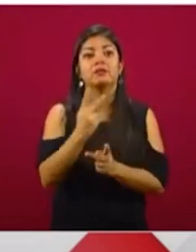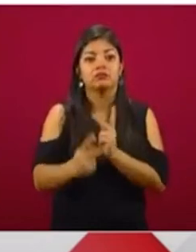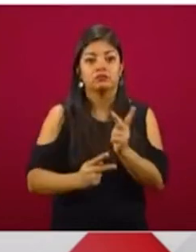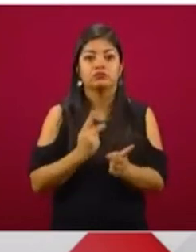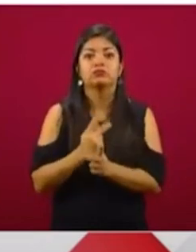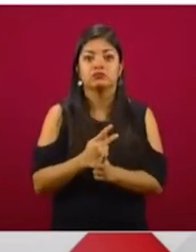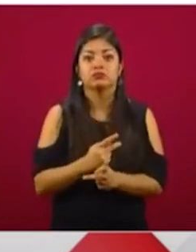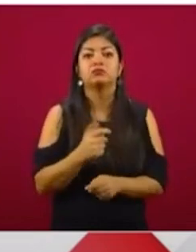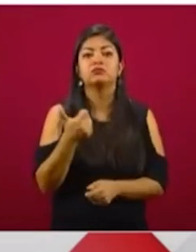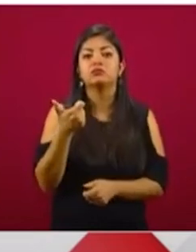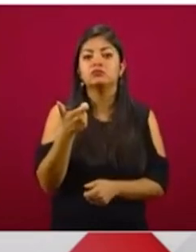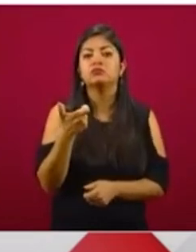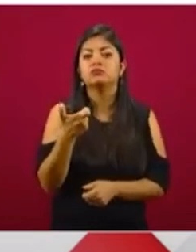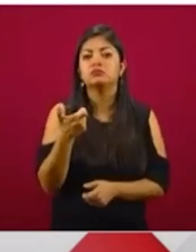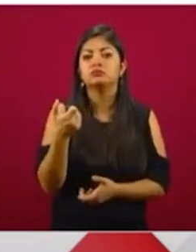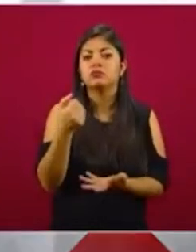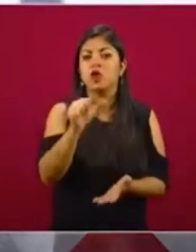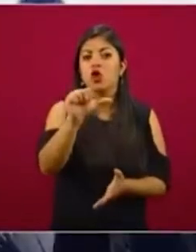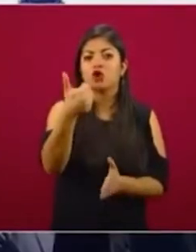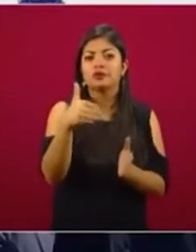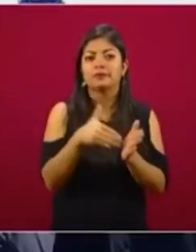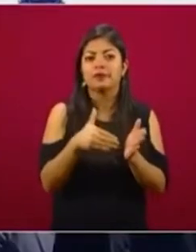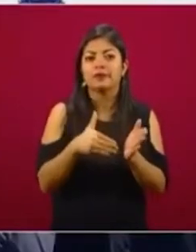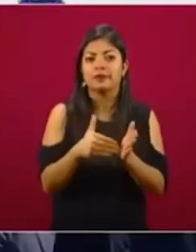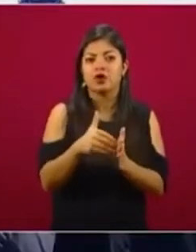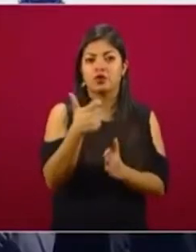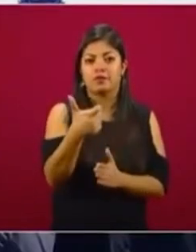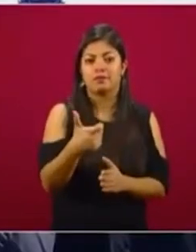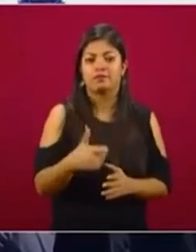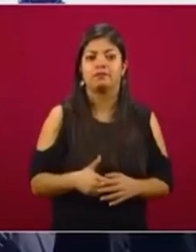economía 11.000 millones de pesos. En la que sigue,